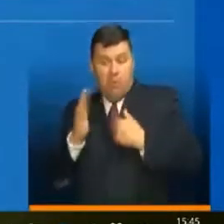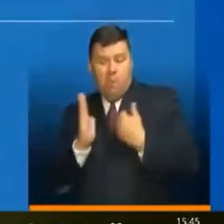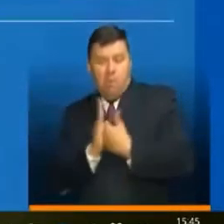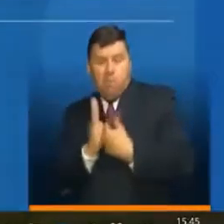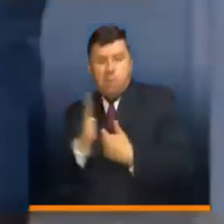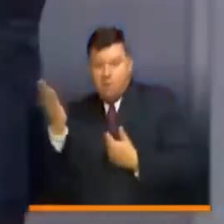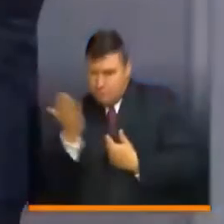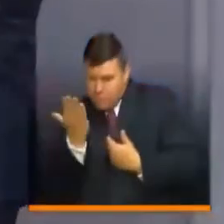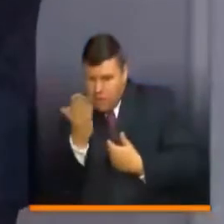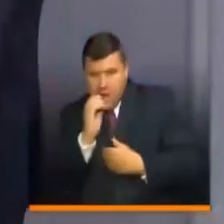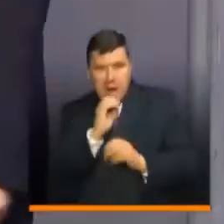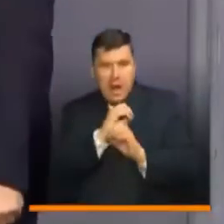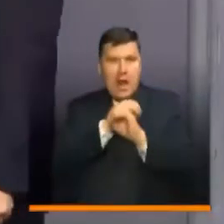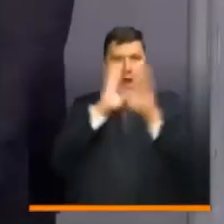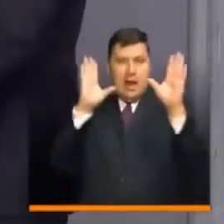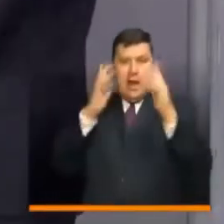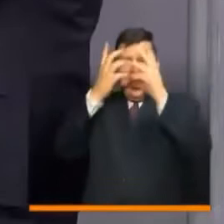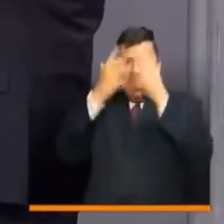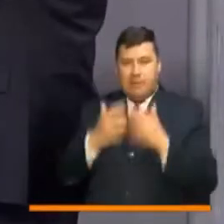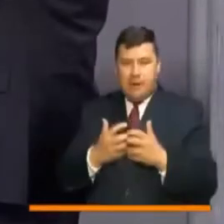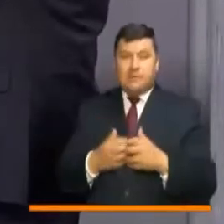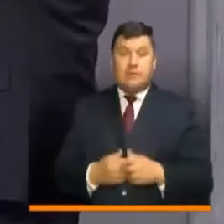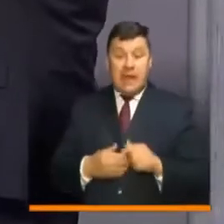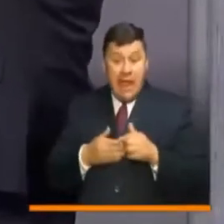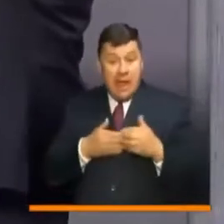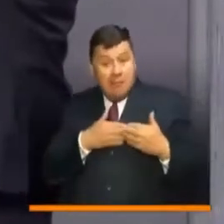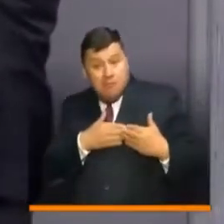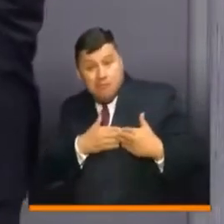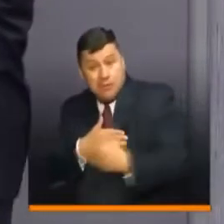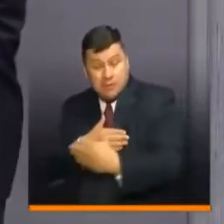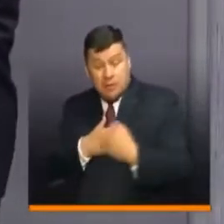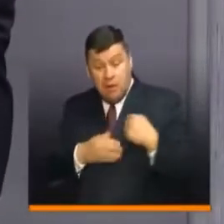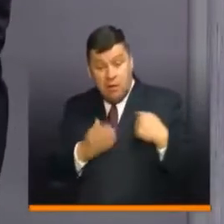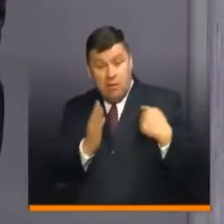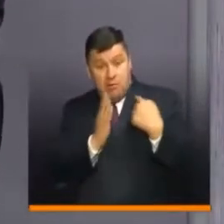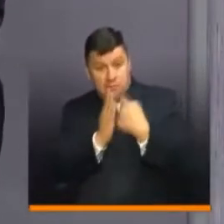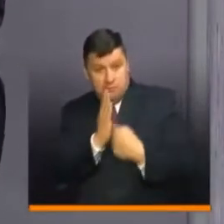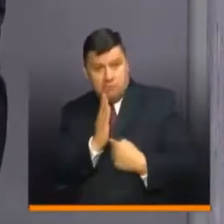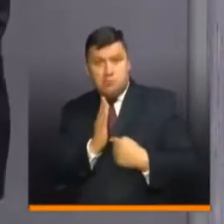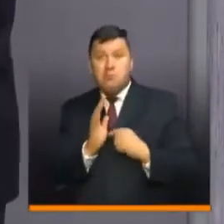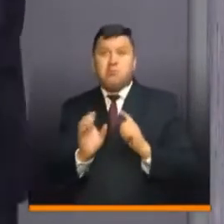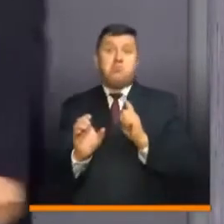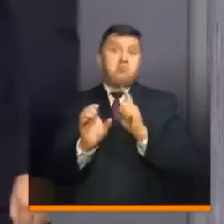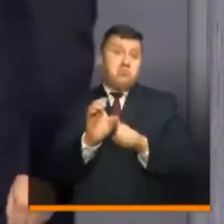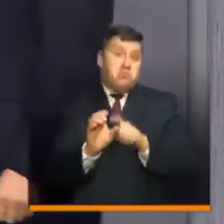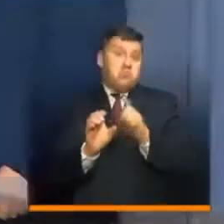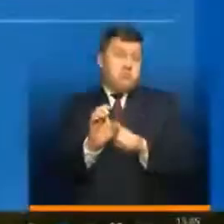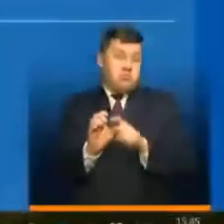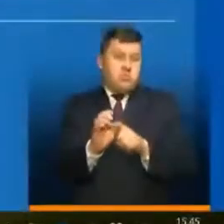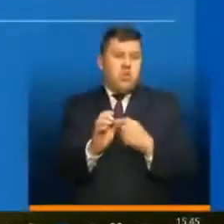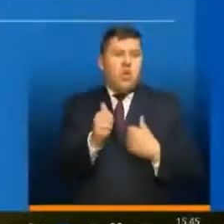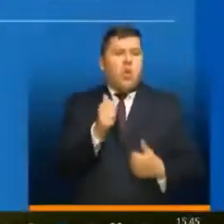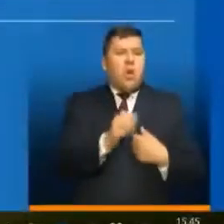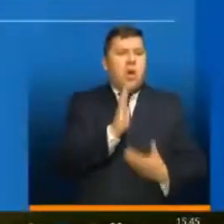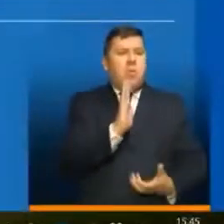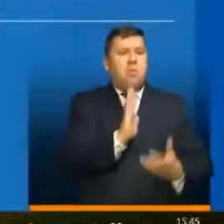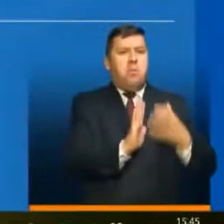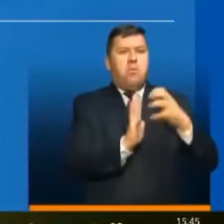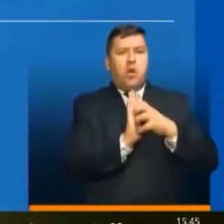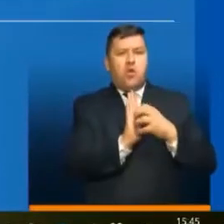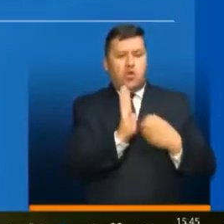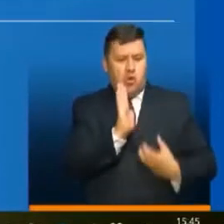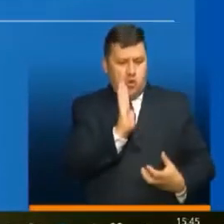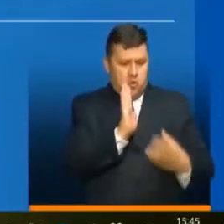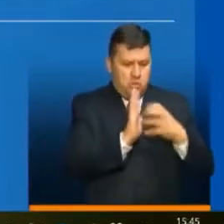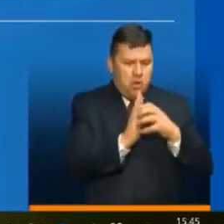tenemos claridad sobre la empresa a partir de allí un proveedor se puede inscribir en cada uno de los productos y tiene que